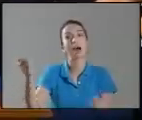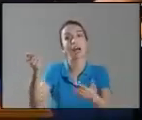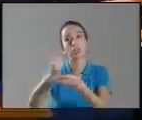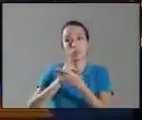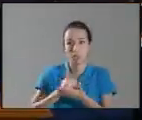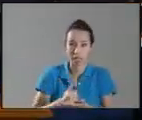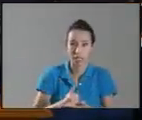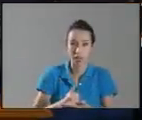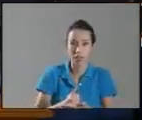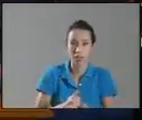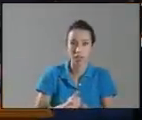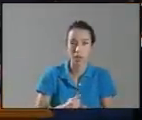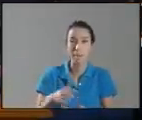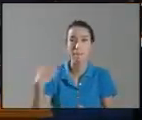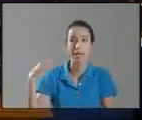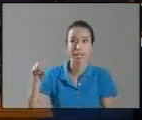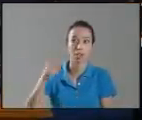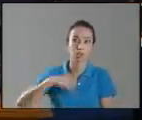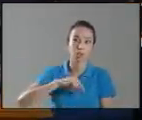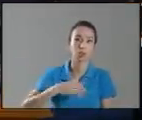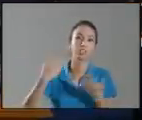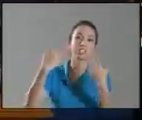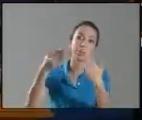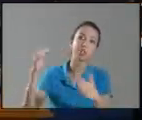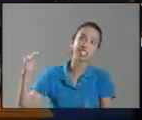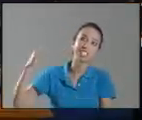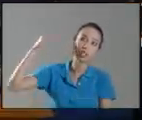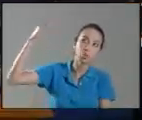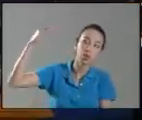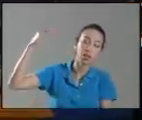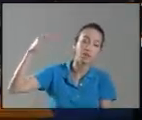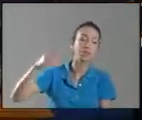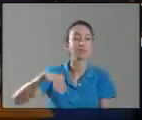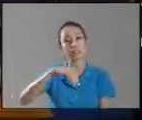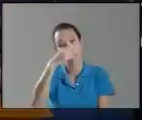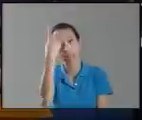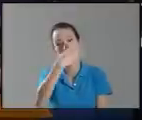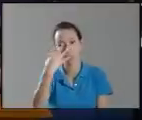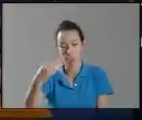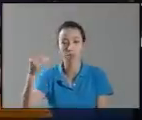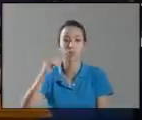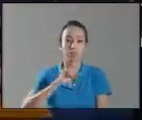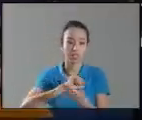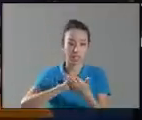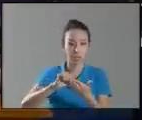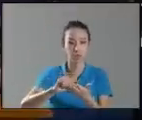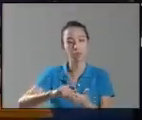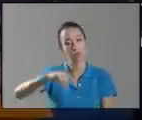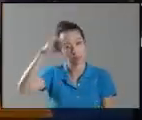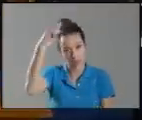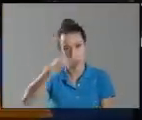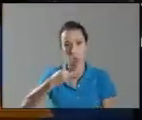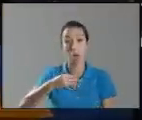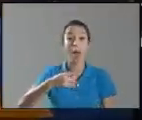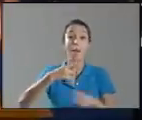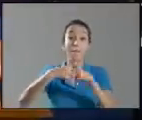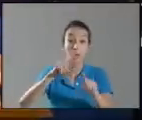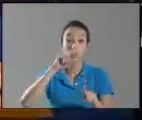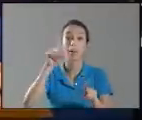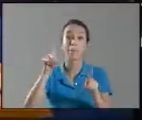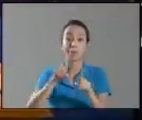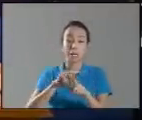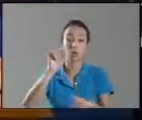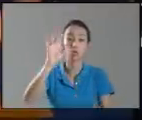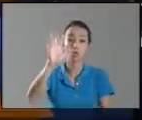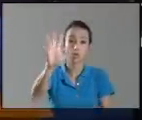Y no solo cuál es esa, y quién es el que va a ayudar a que dé esa medida, desde luego el Espíritu Santo y la palabra, pero desde el